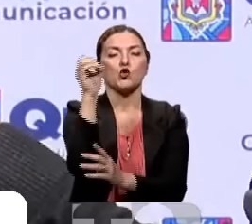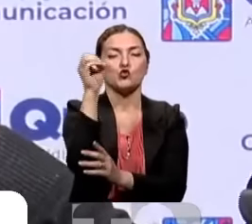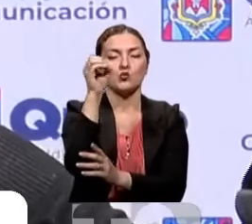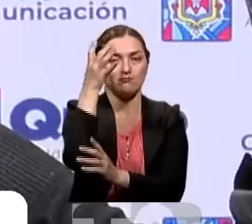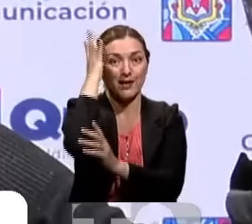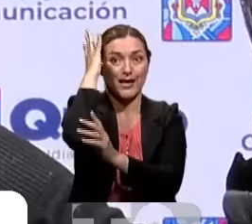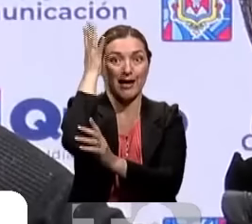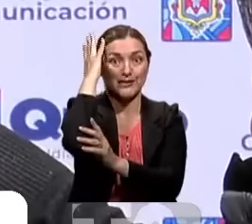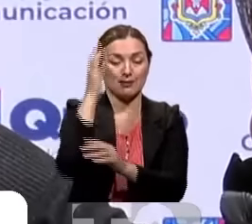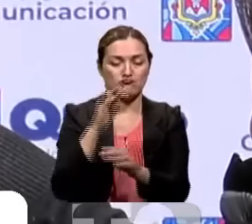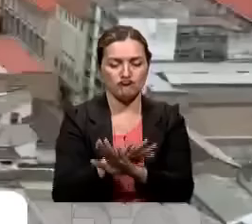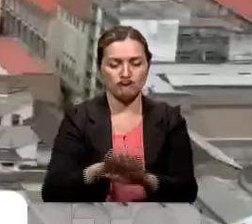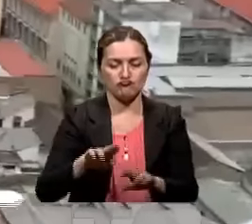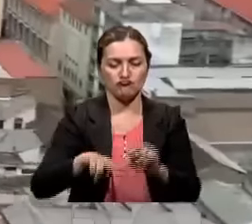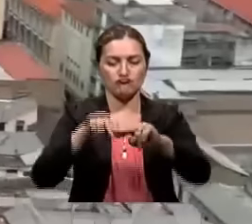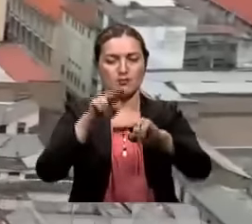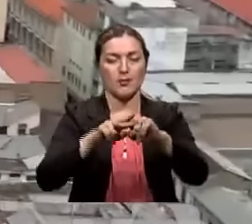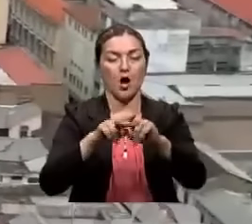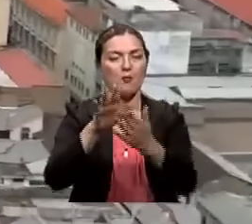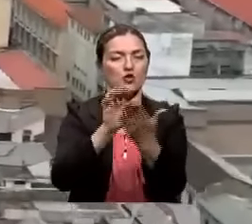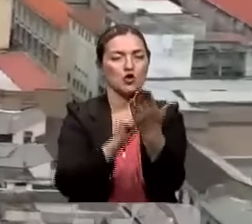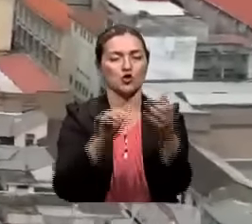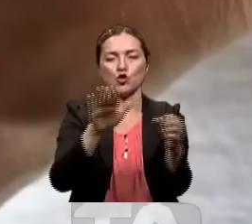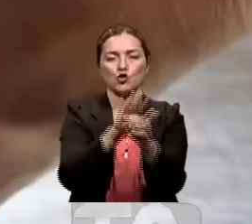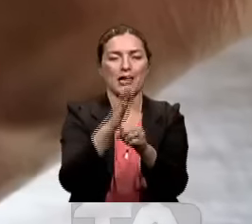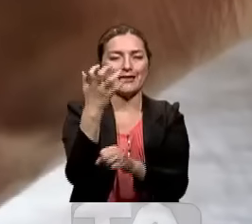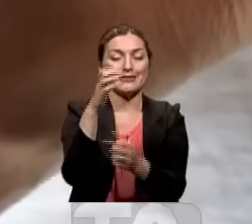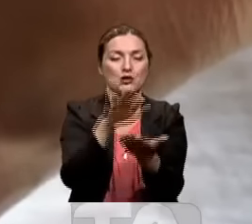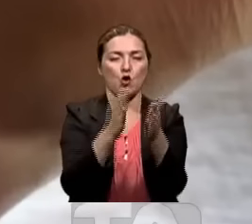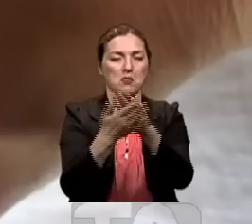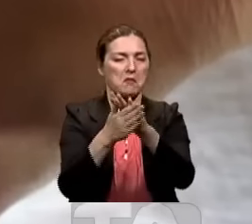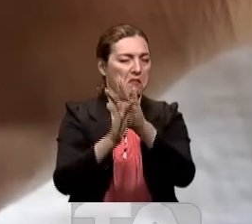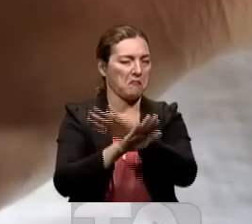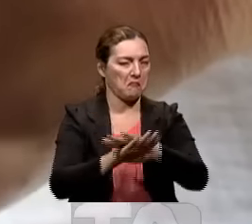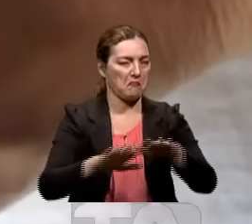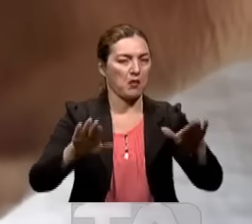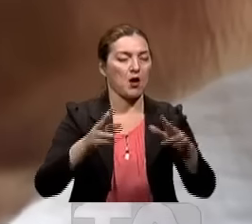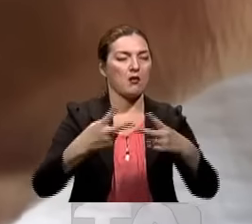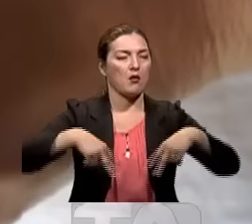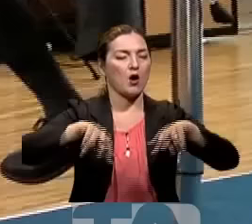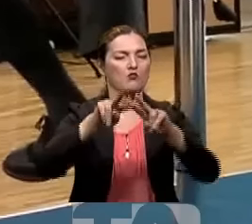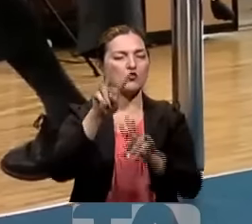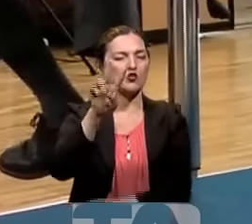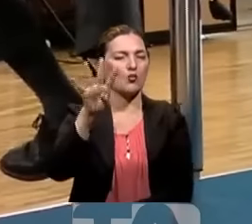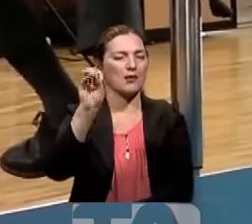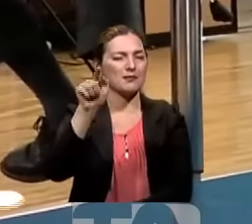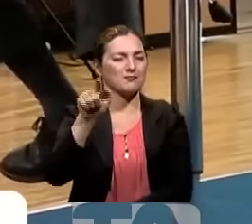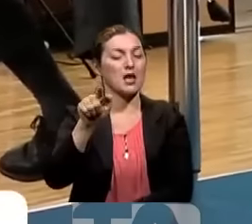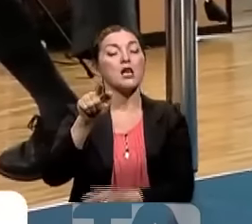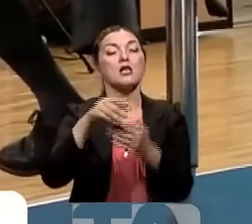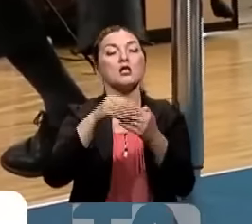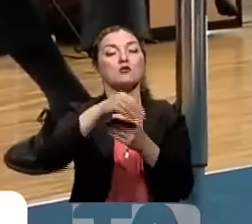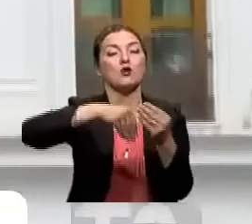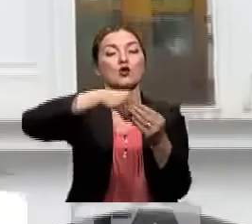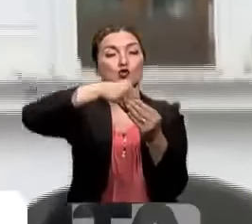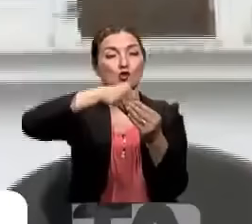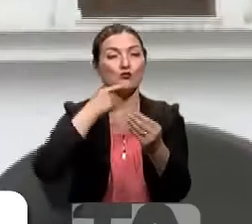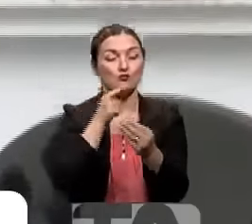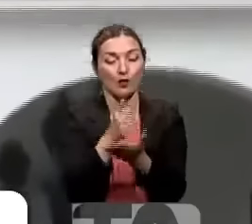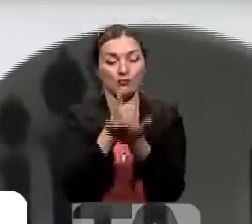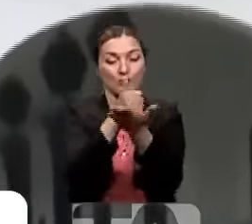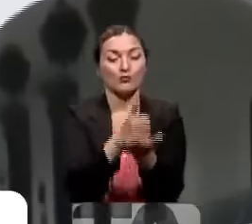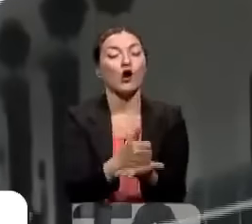estar finalizado el 15 de noviembre. El monto de inversión de esta obra es de alrededor de $240 mil y según las autoridades del Cabildo